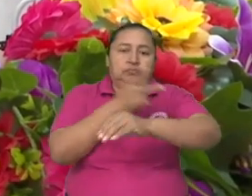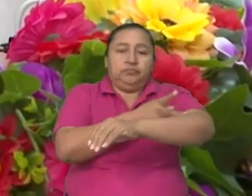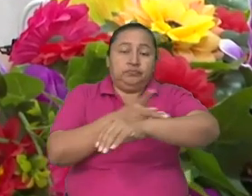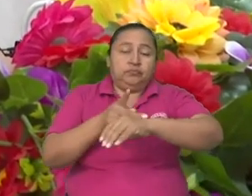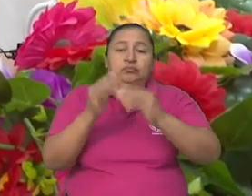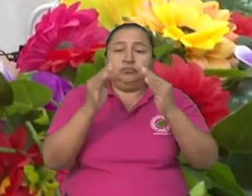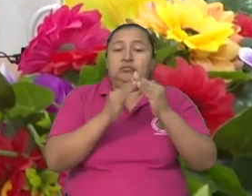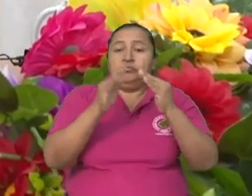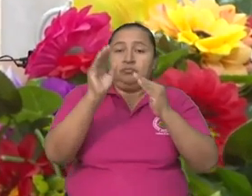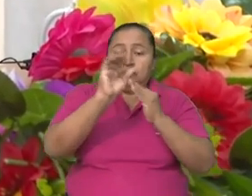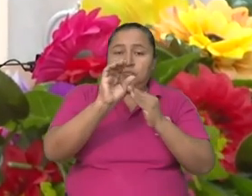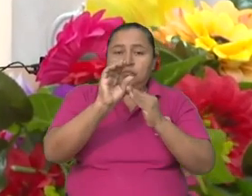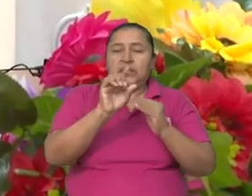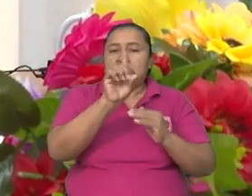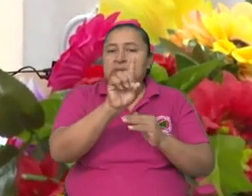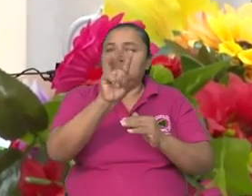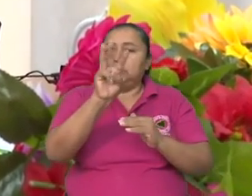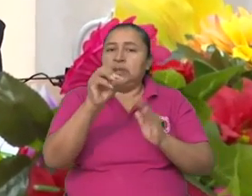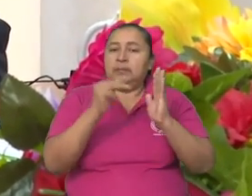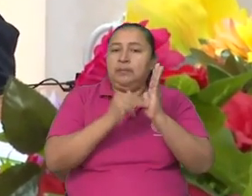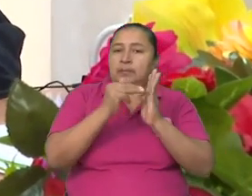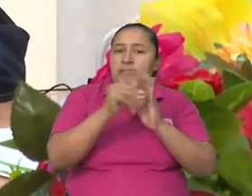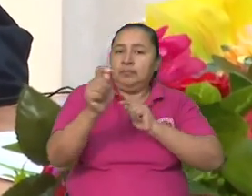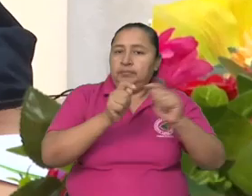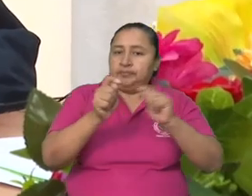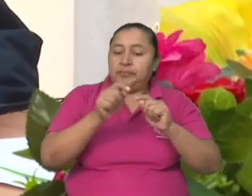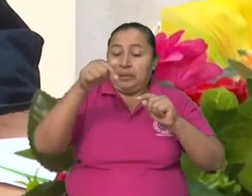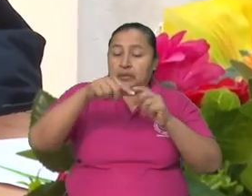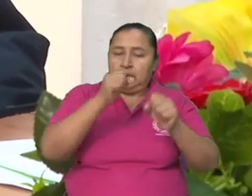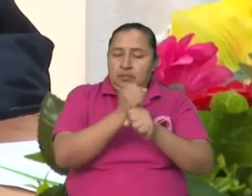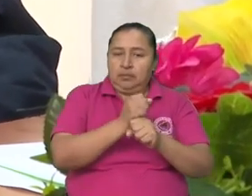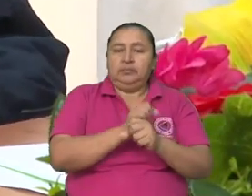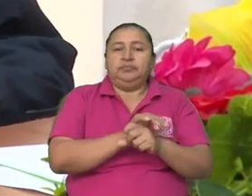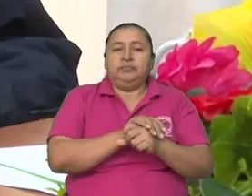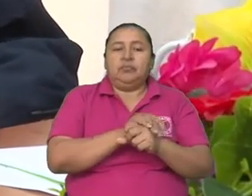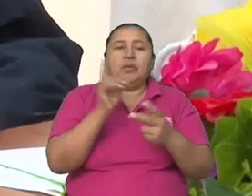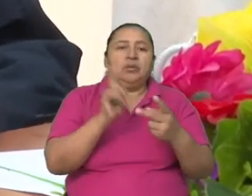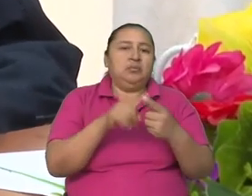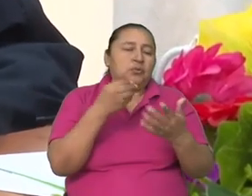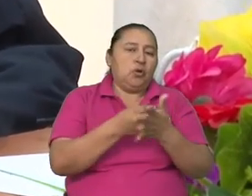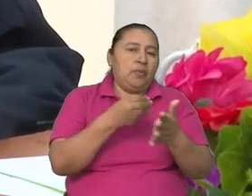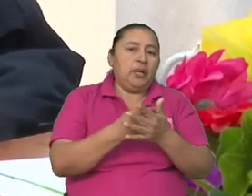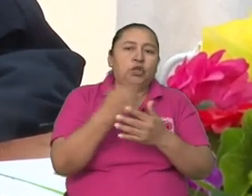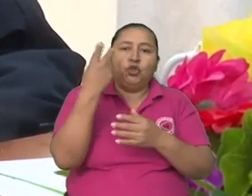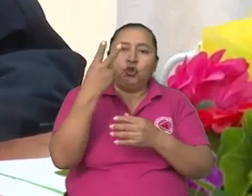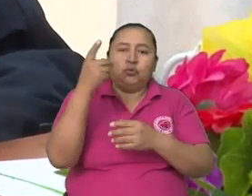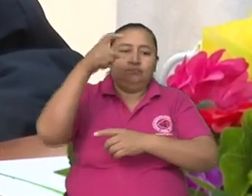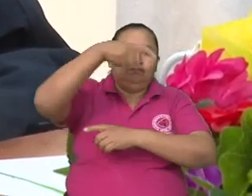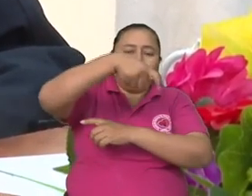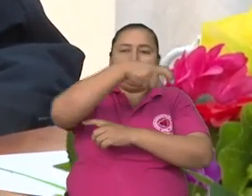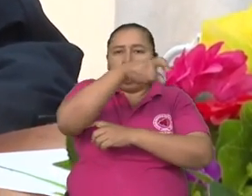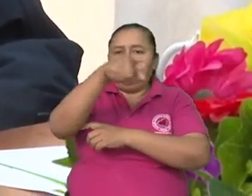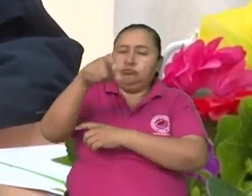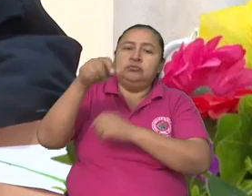una inversión de $130 millones para este año. y vamos a comprar dos grúas móviles, vamos